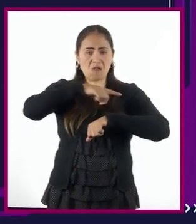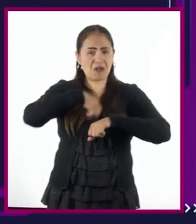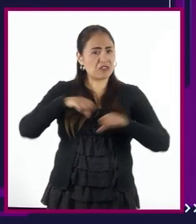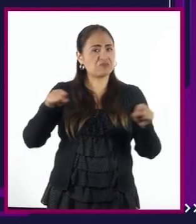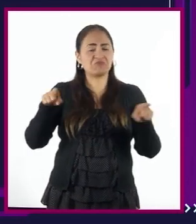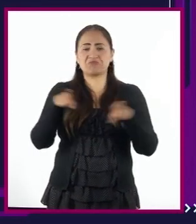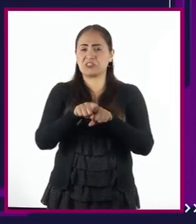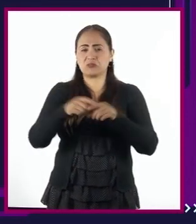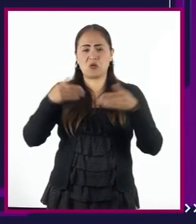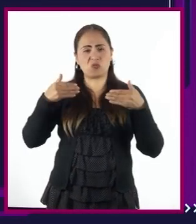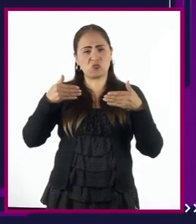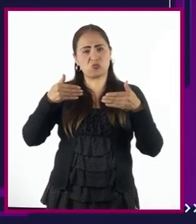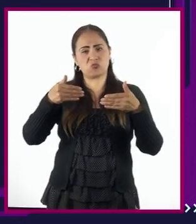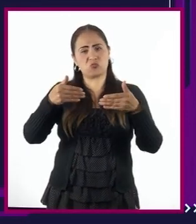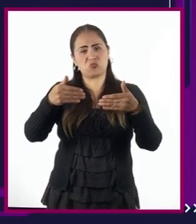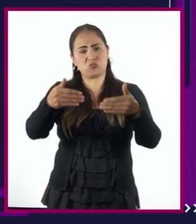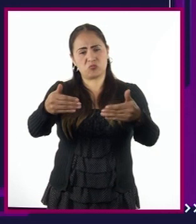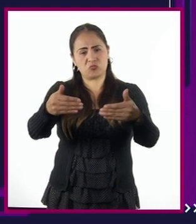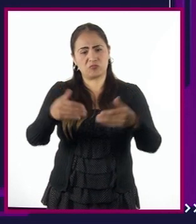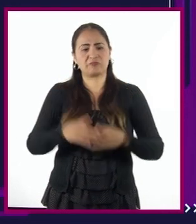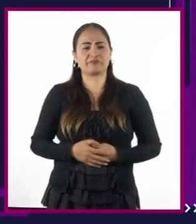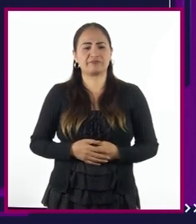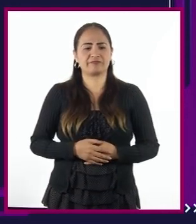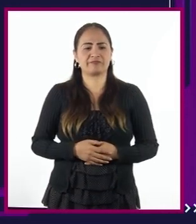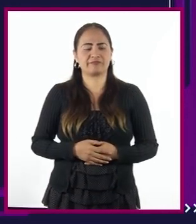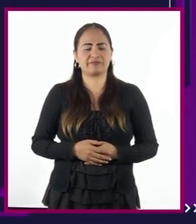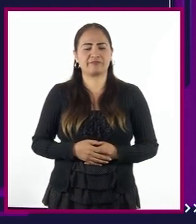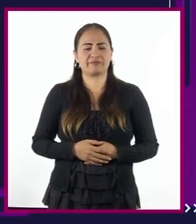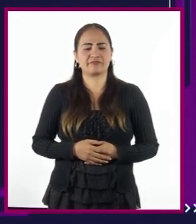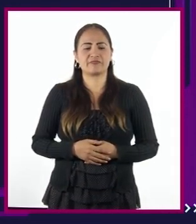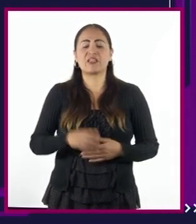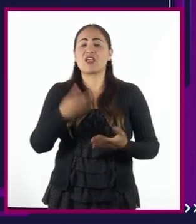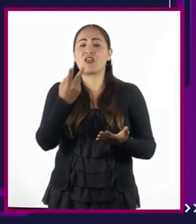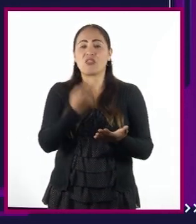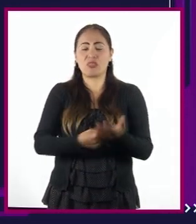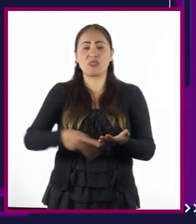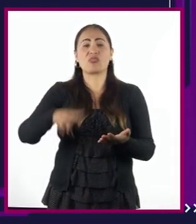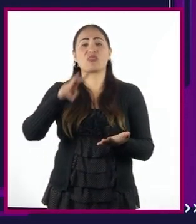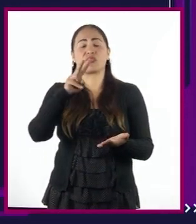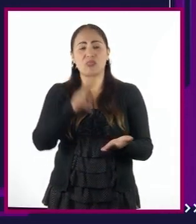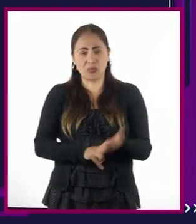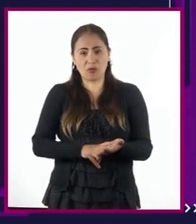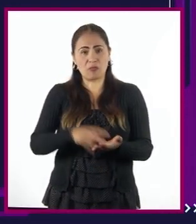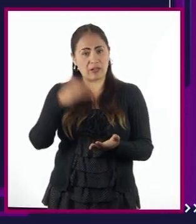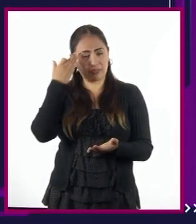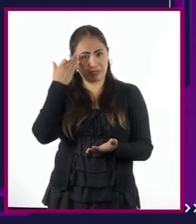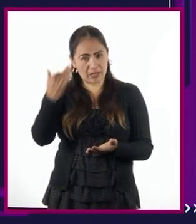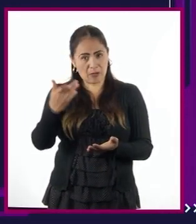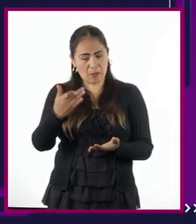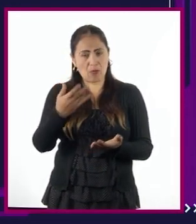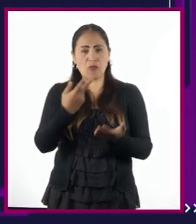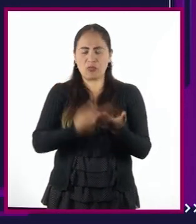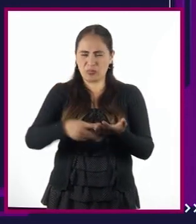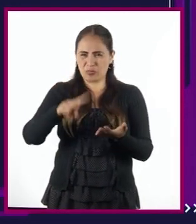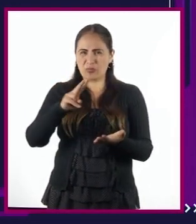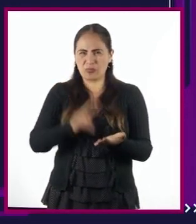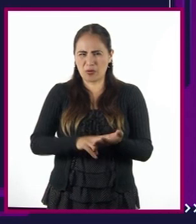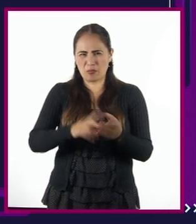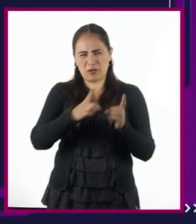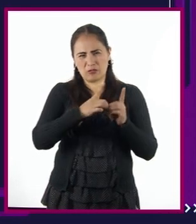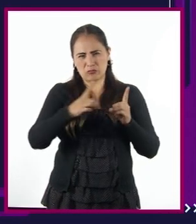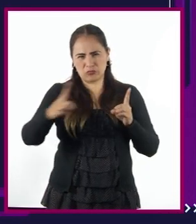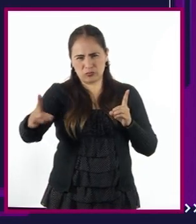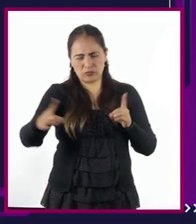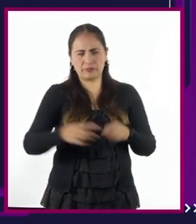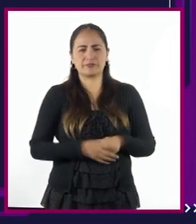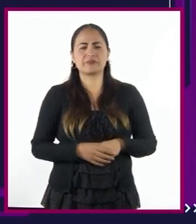rapidez, ya que se aprecia que avanzaron el doble de distancia en el doble de tiempo. ¿Qué